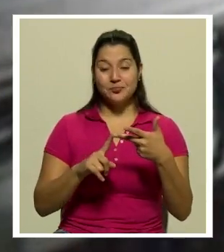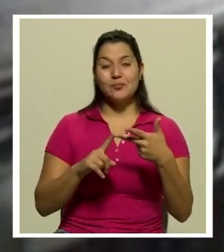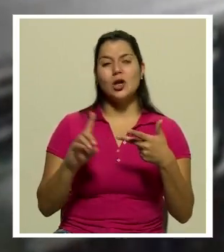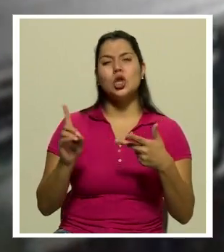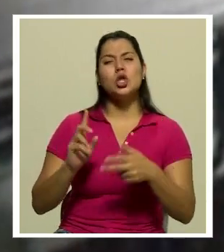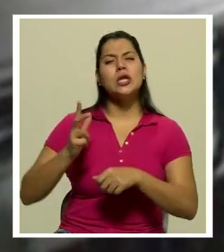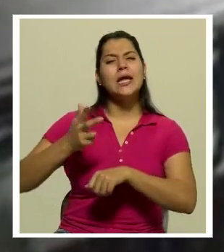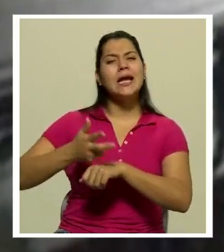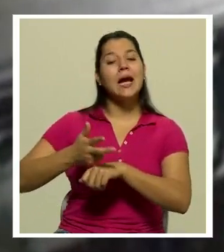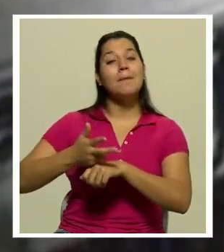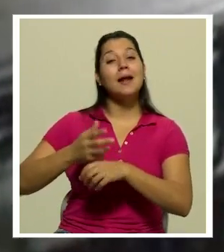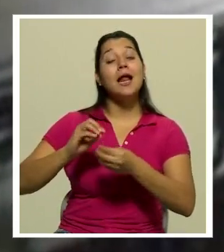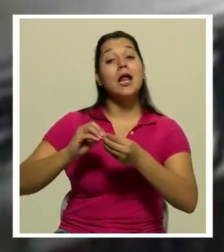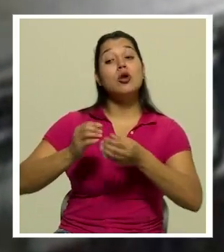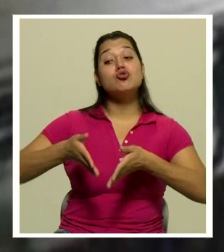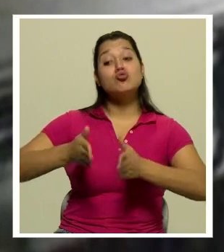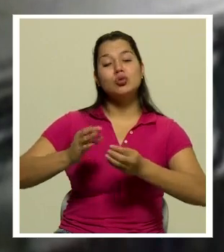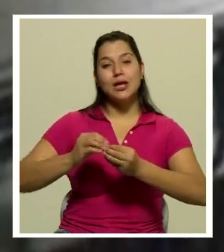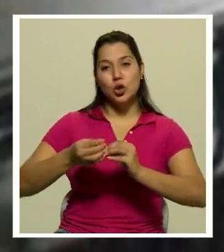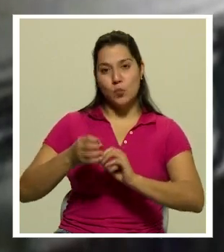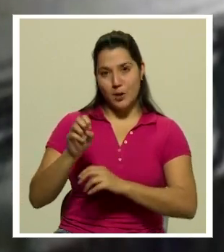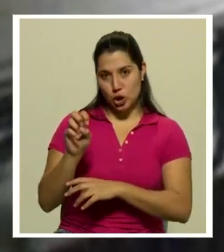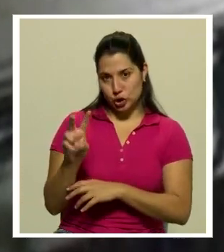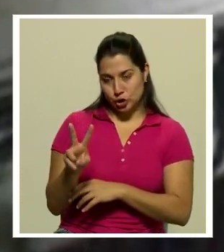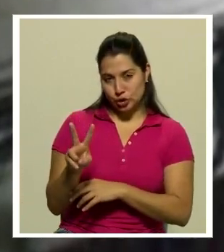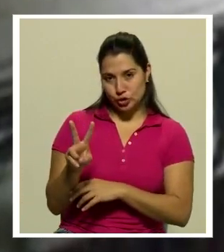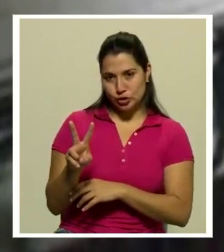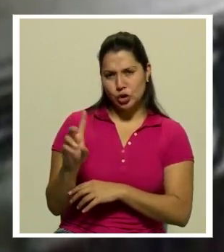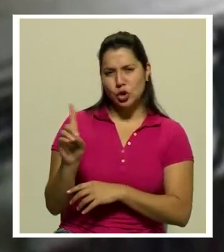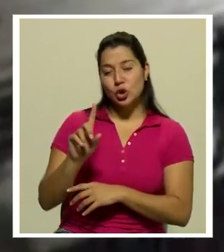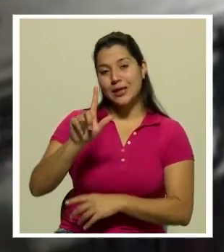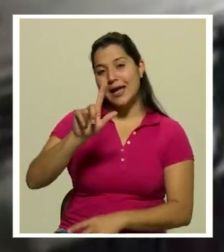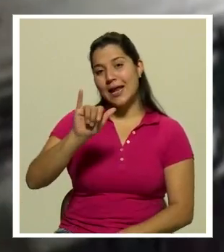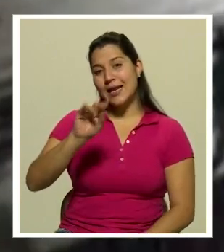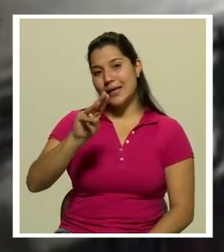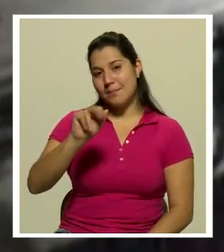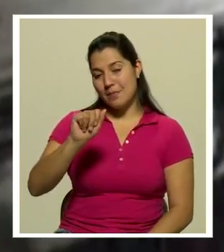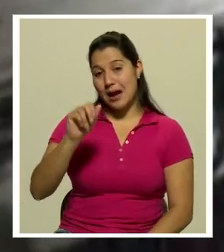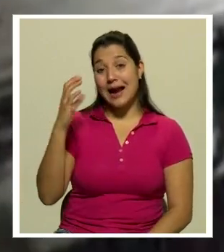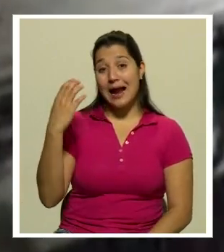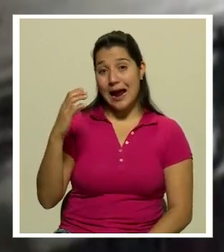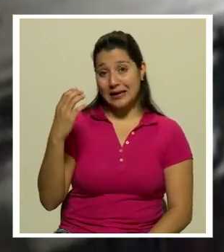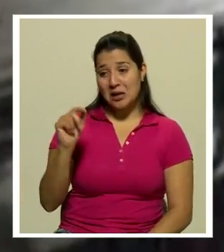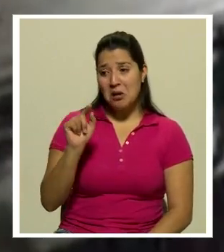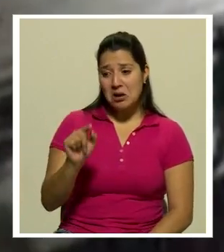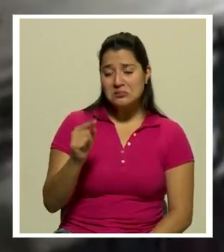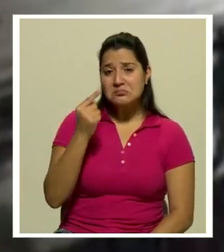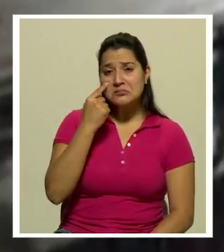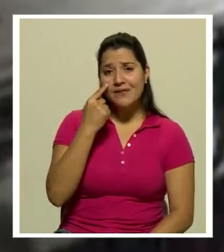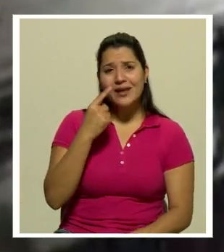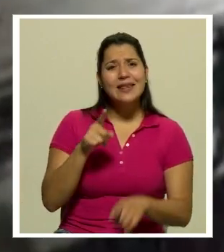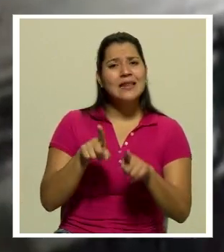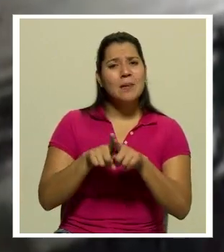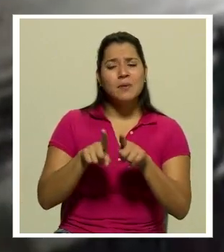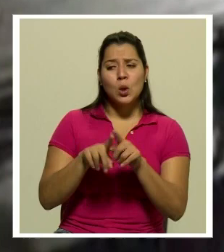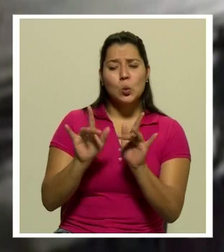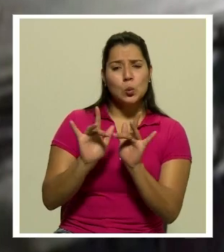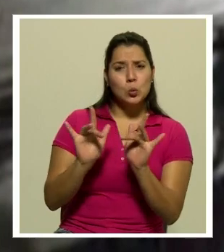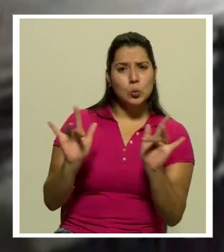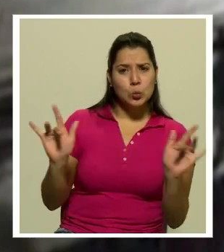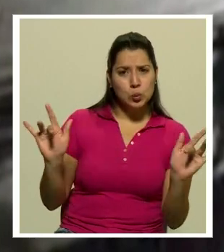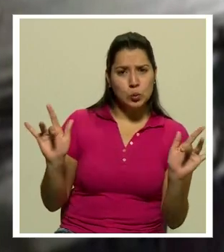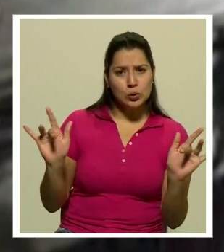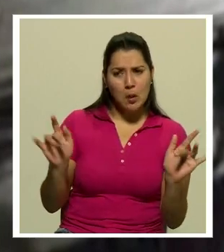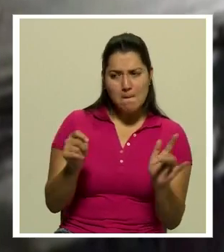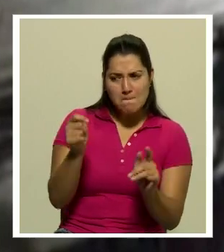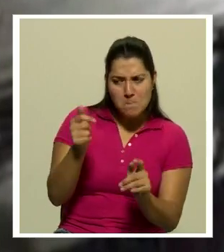está en la ruta 2 que va sobre la Lima de Cartago, que también se ve bastante despejada,